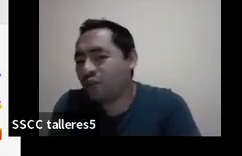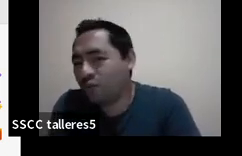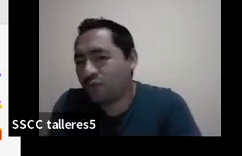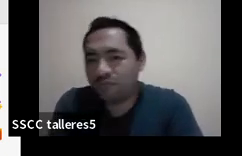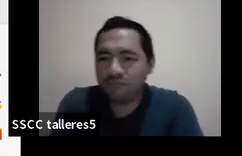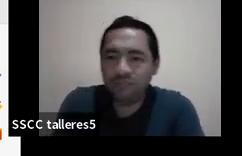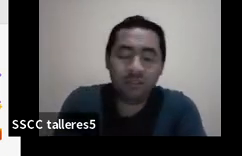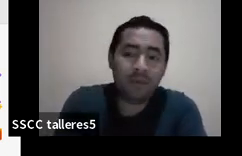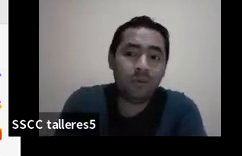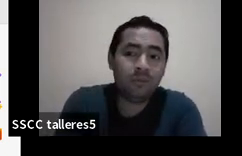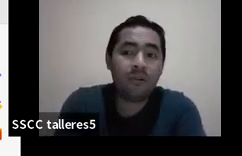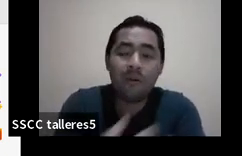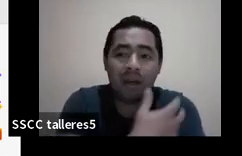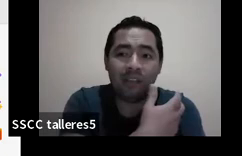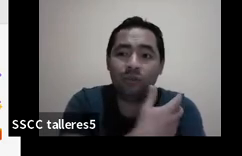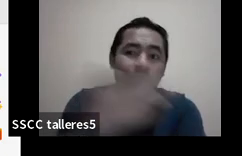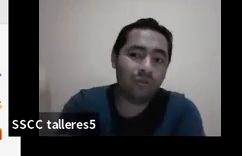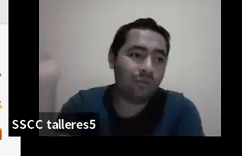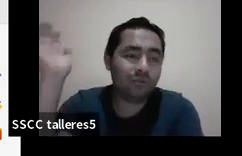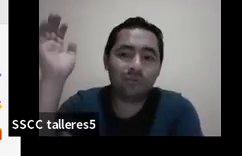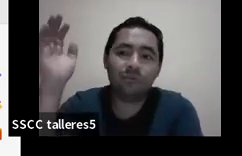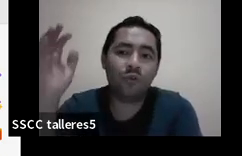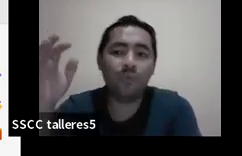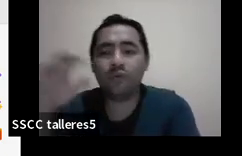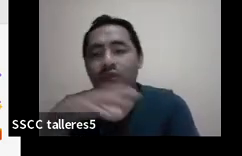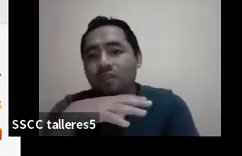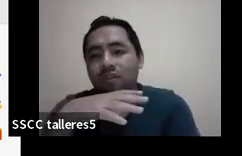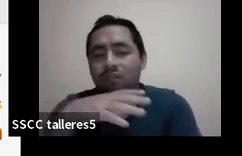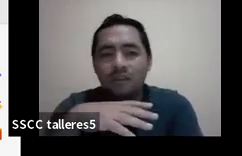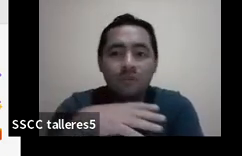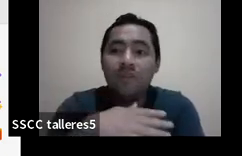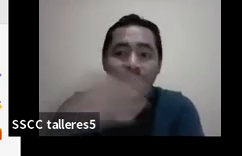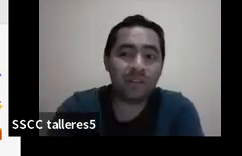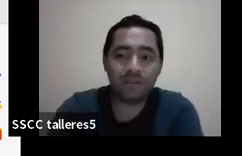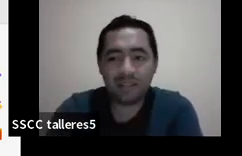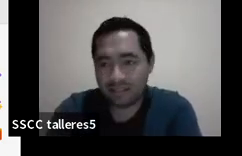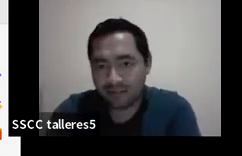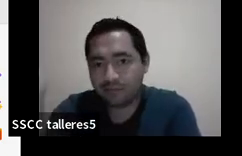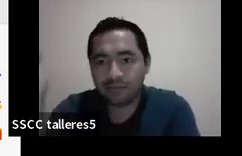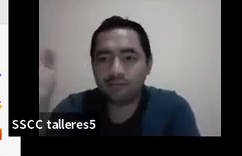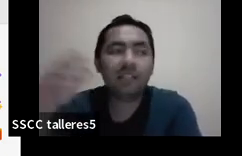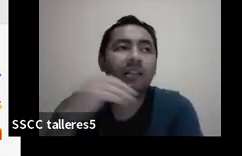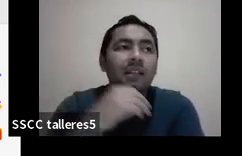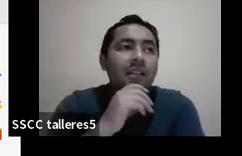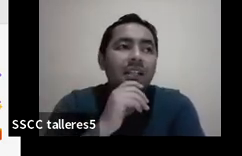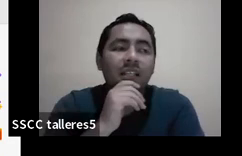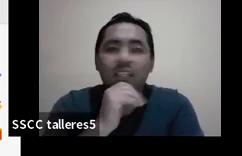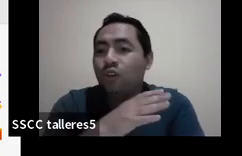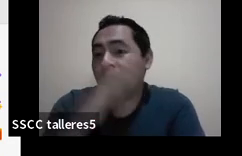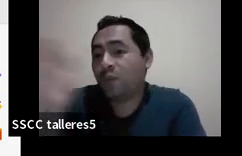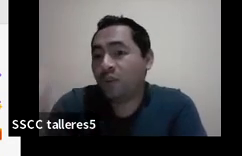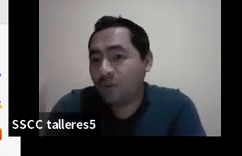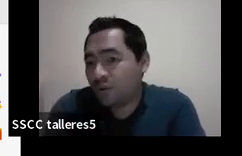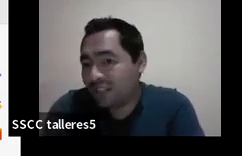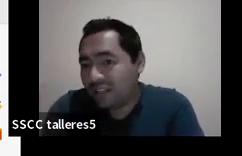un compañero sordo? ¿No? Y esto pregunto luego a todos los grupos universitarios que enseño. Y